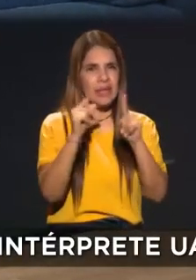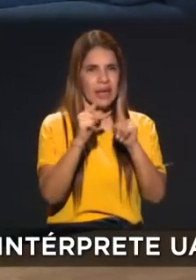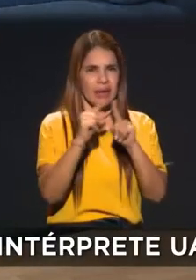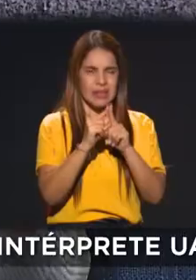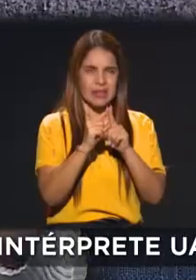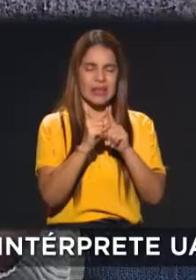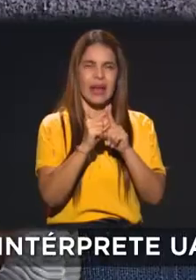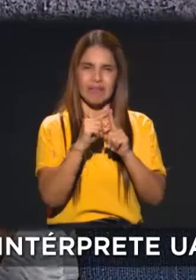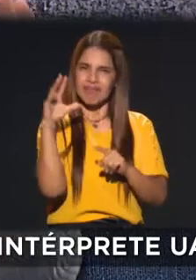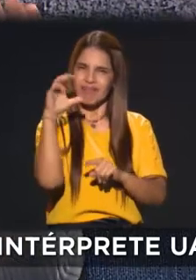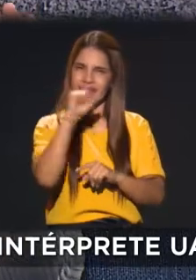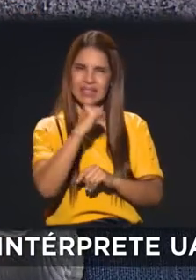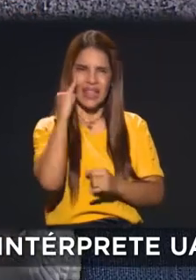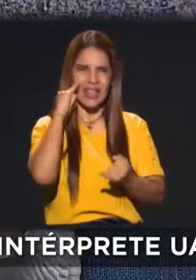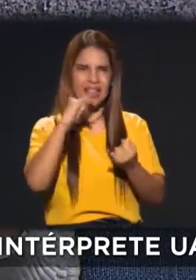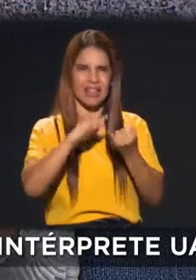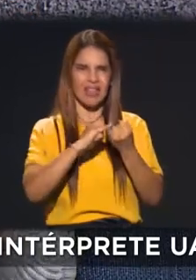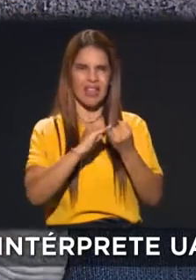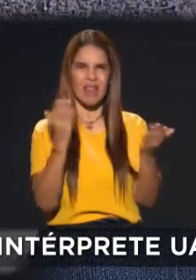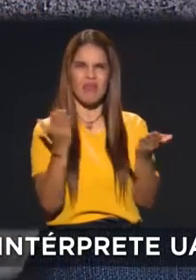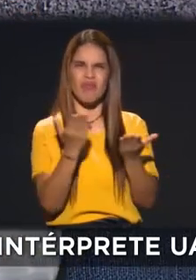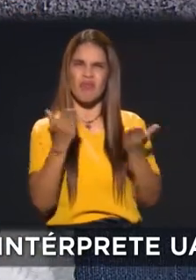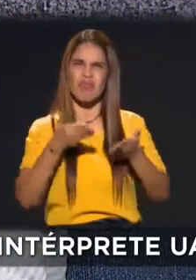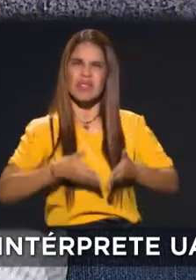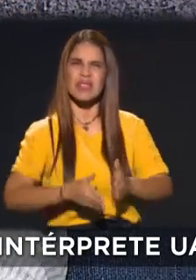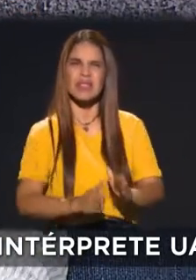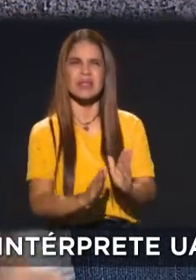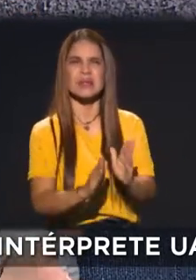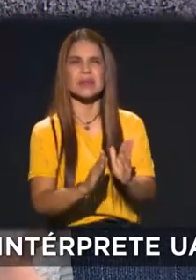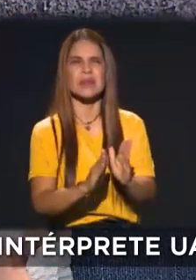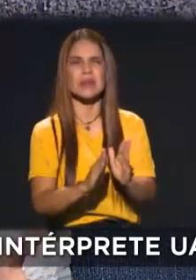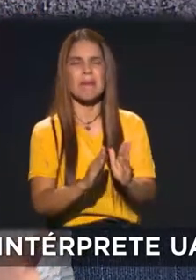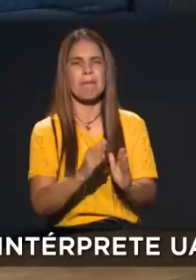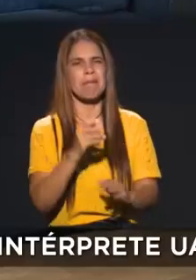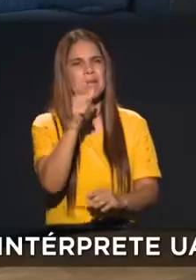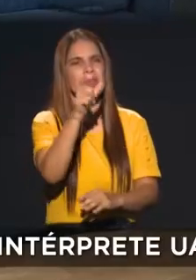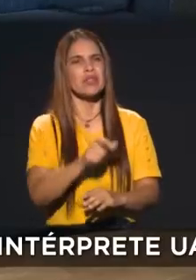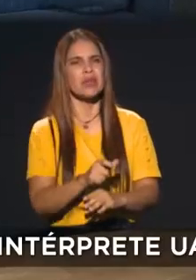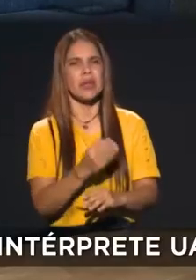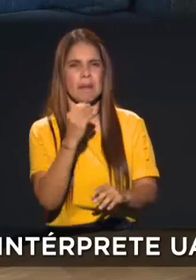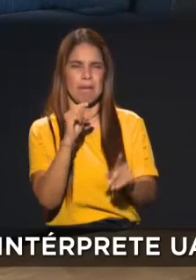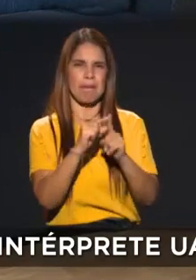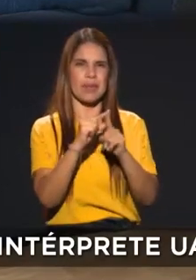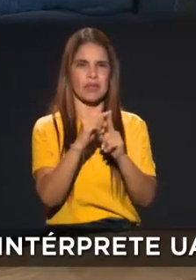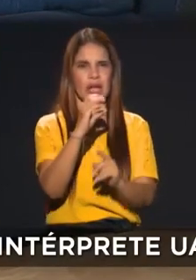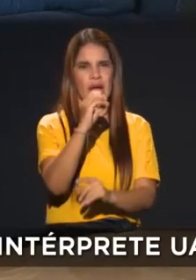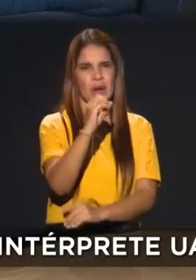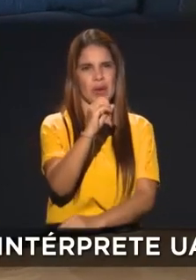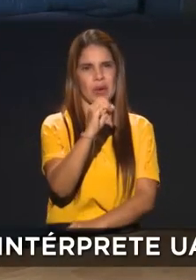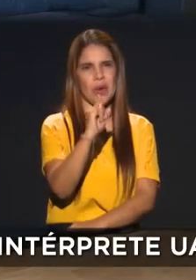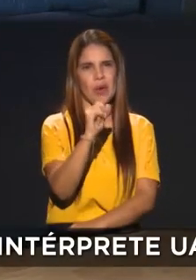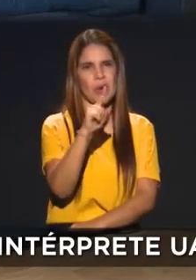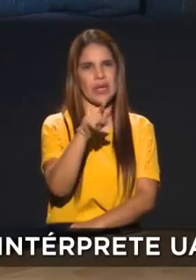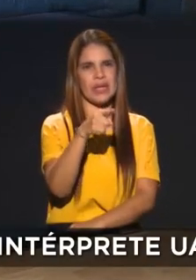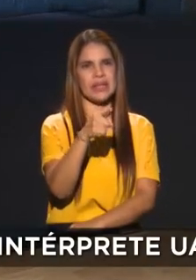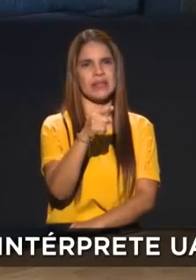clave permiten identificar de qué región es la persona. Sí. Si yo te digo, por ejemplo, Oís, ¿en qué te imaginas tú? Que es una persona pues,